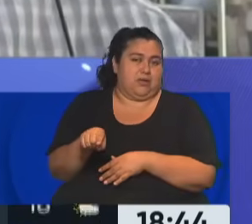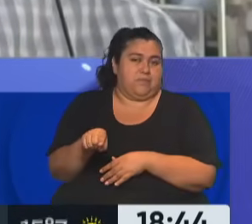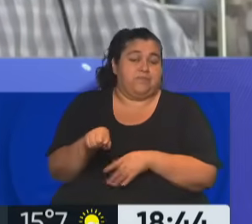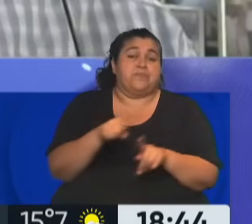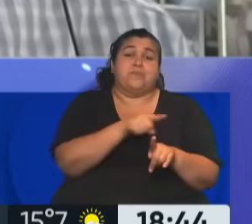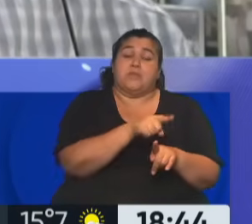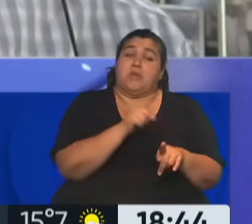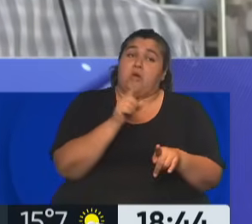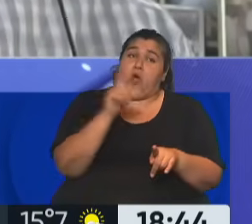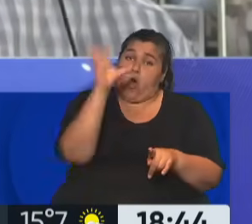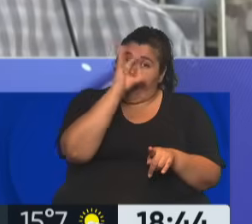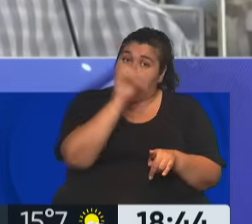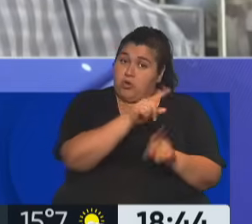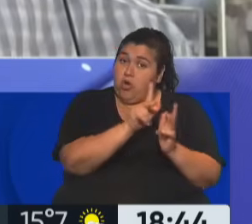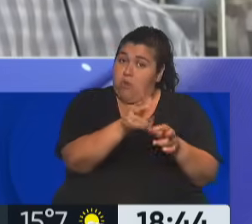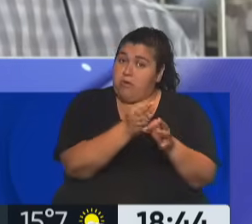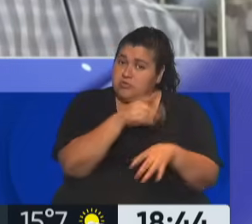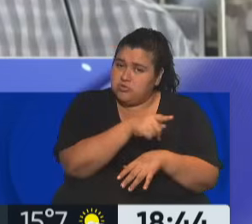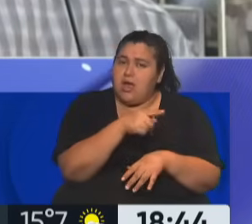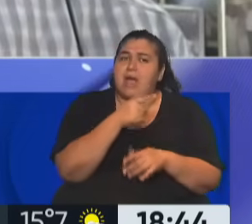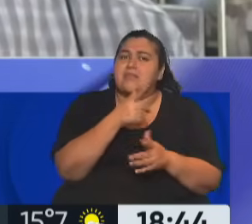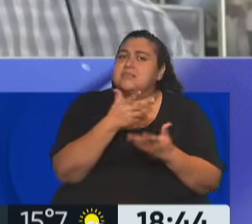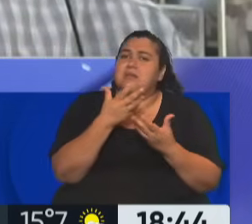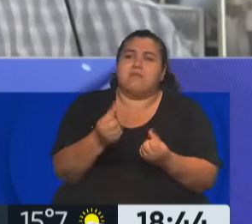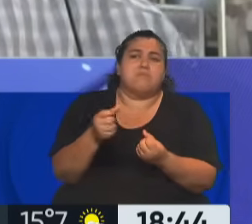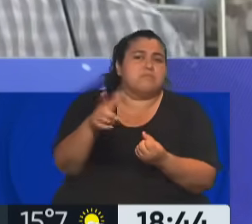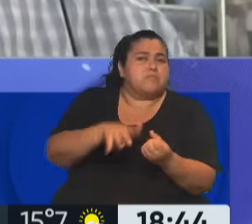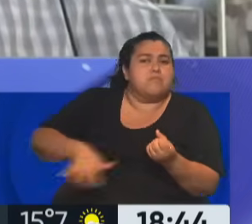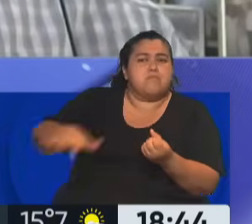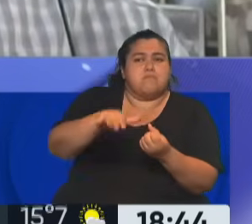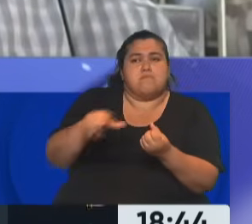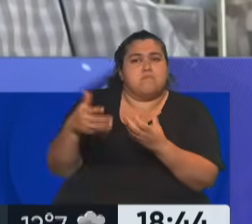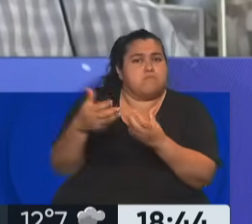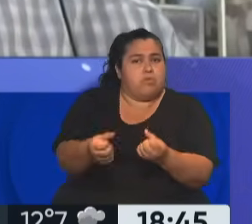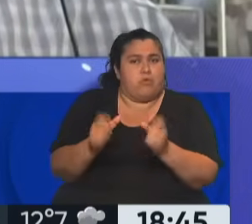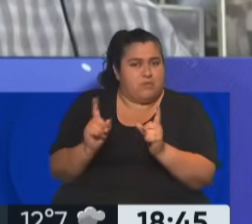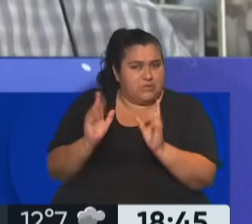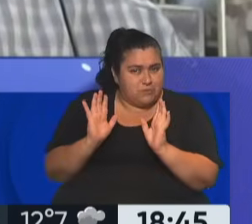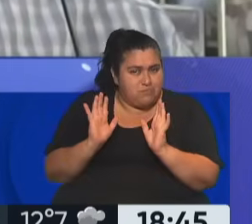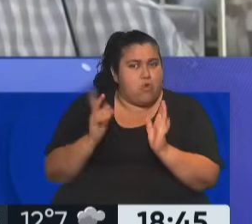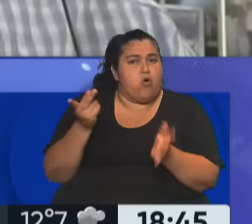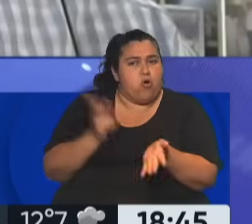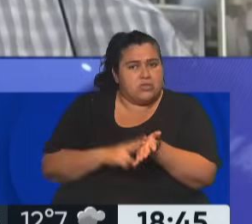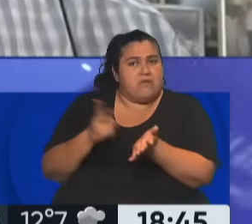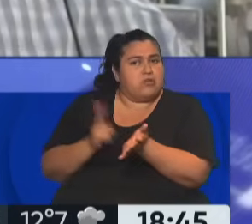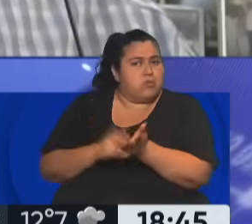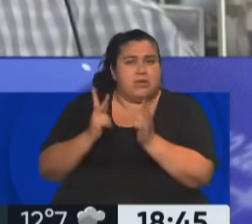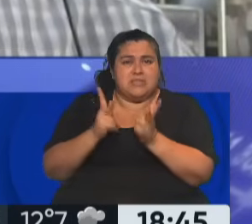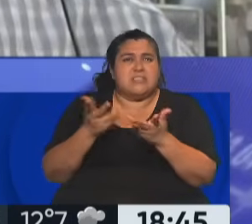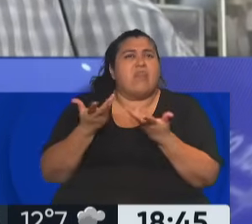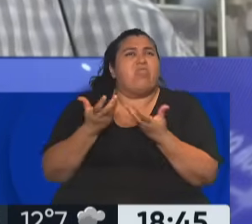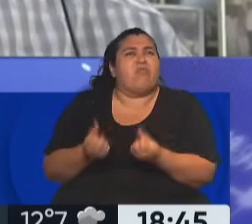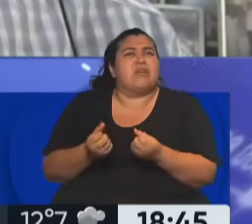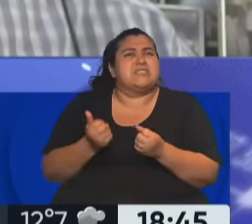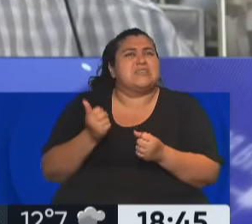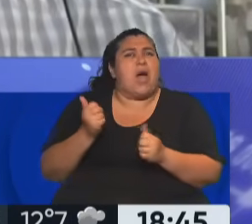el factor social, Sí. la defensa que incluso las autoridades taiwanesas están mencionando reiteradamente. No solamente es una defensa militar,